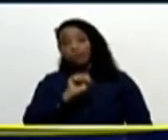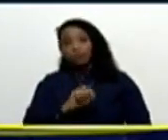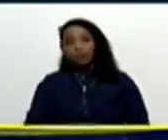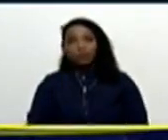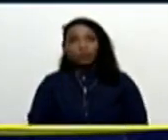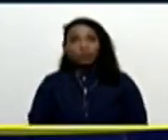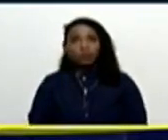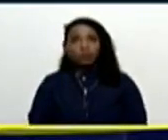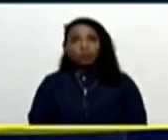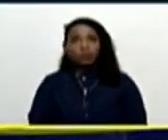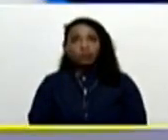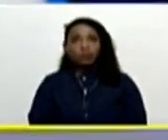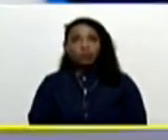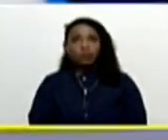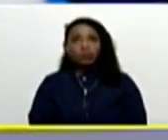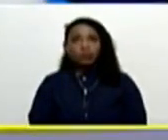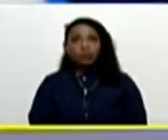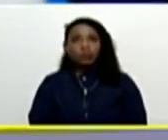es